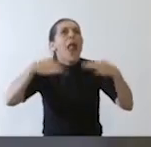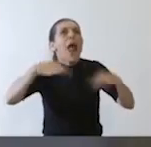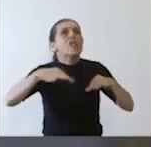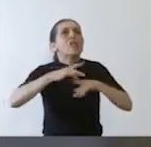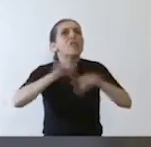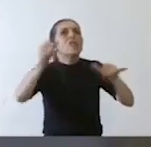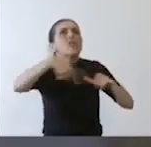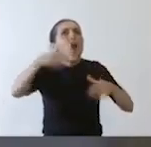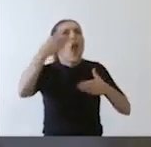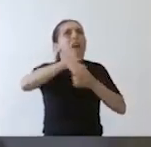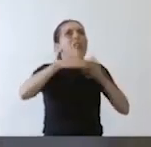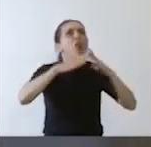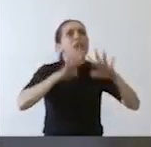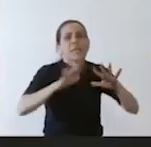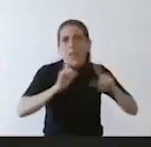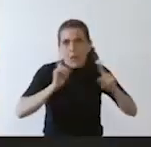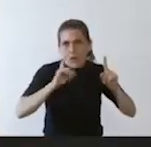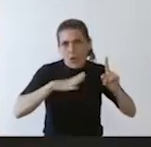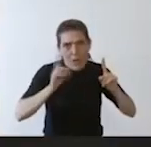que salgan de sus viviendas, ¿verdad?